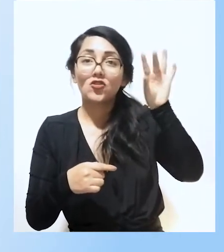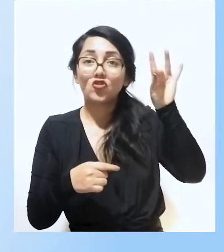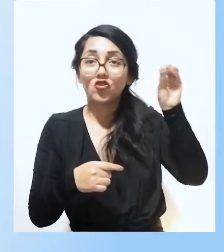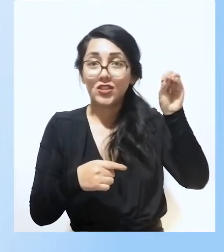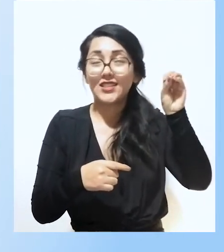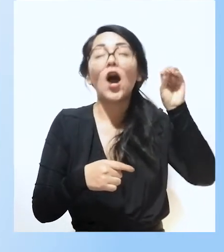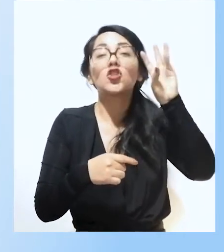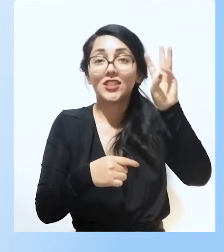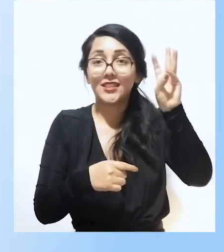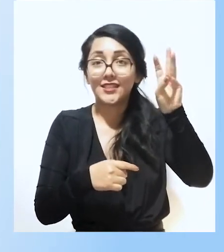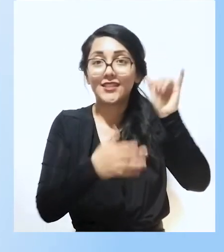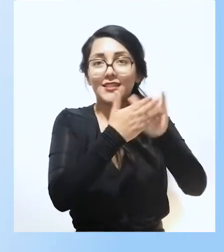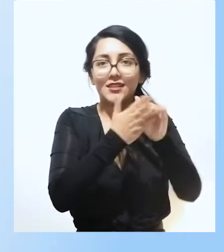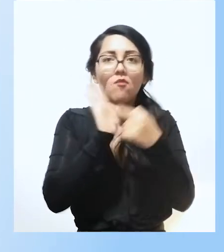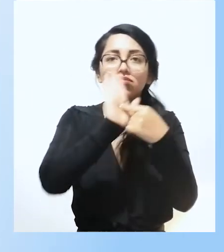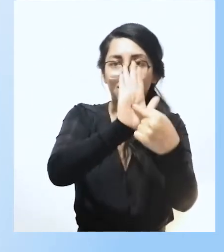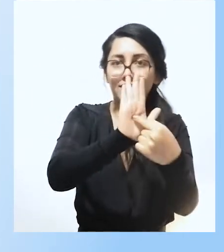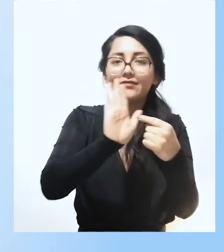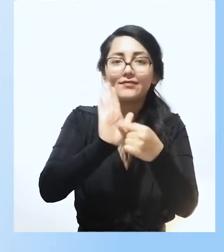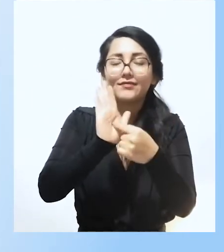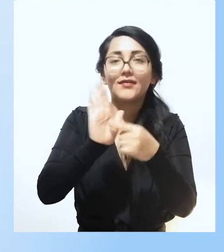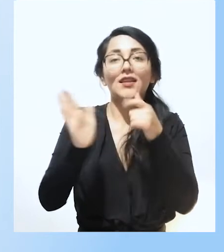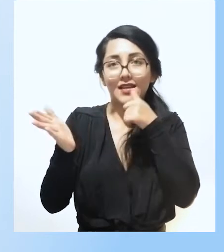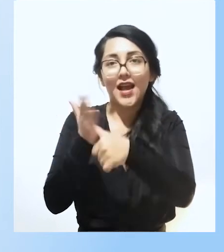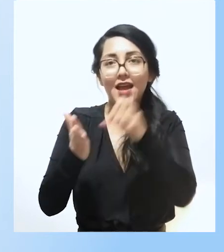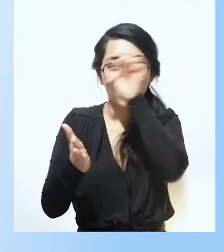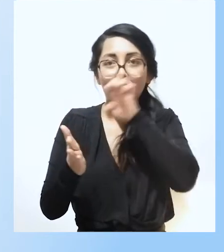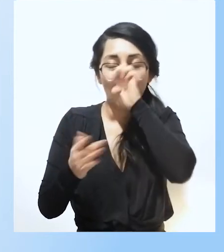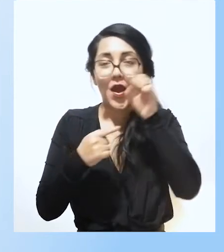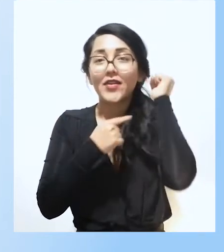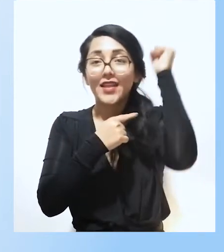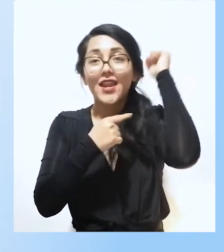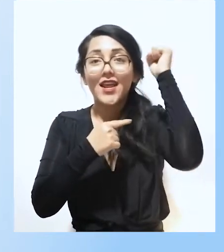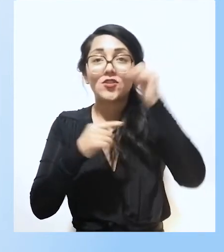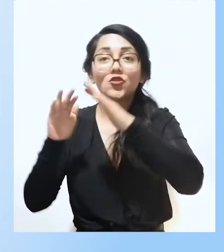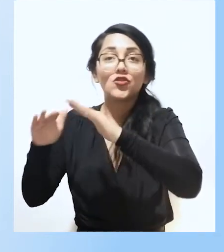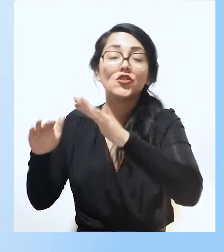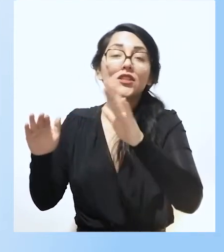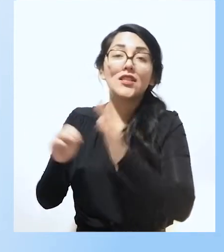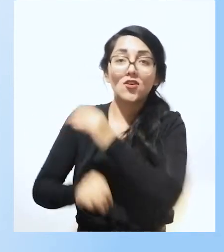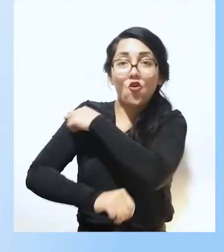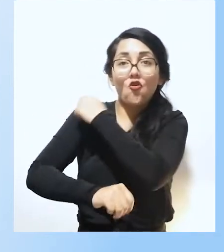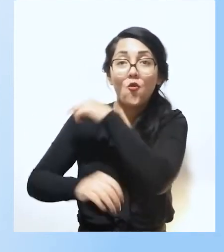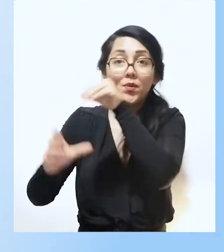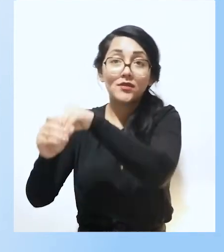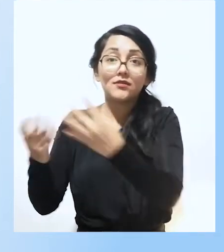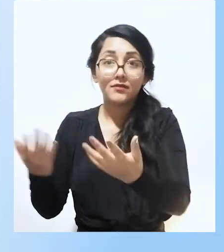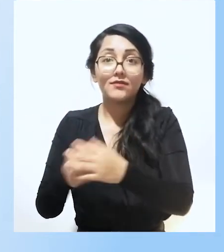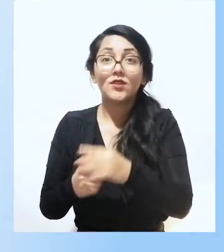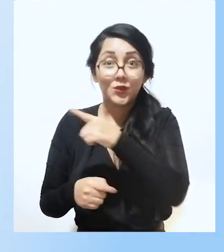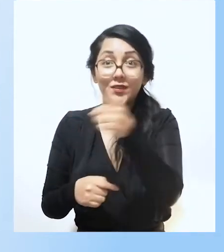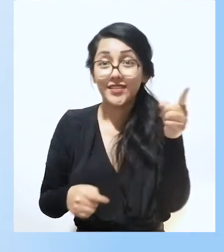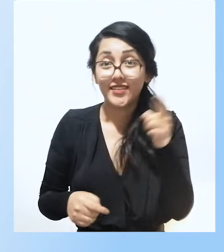y ha pasado como lo que conocemos como Carta Europea de los Derechos del Niño Hospitalizado, que seguro que todos